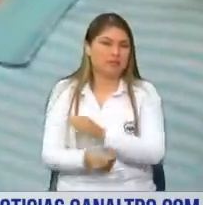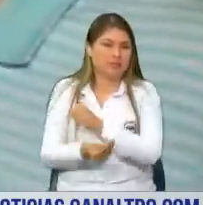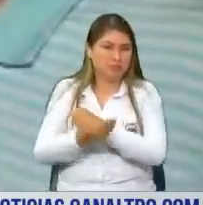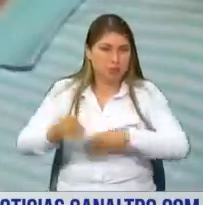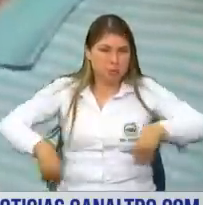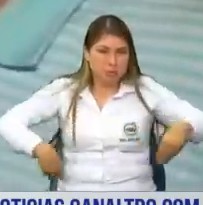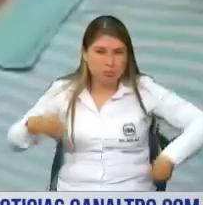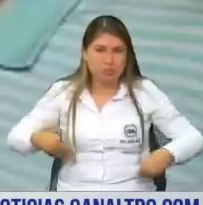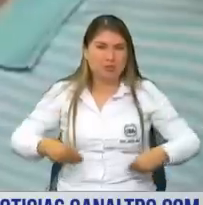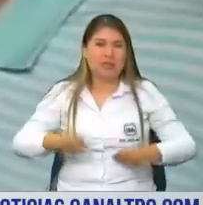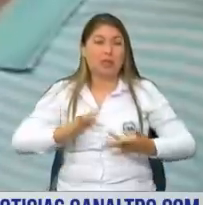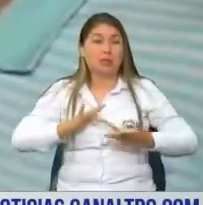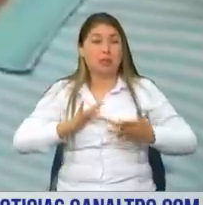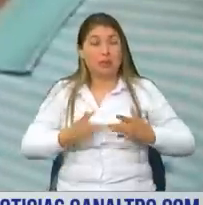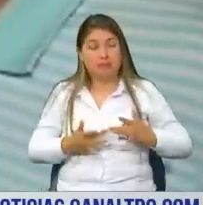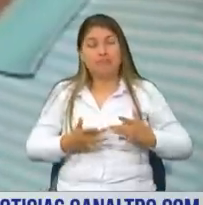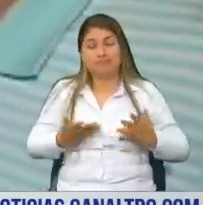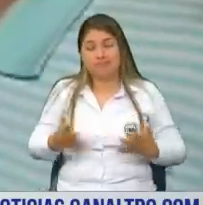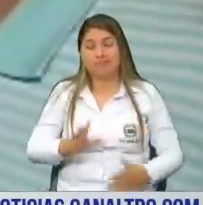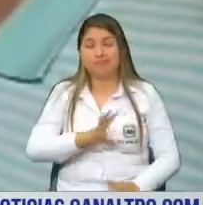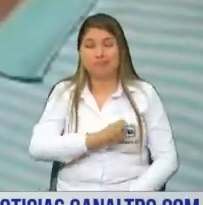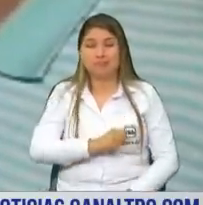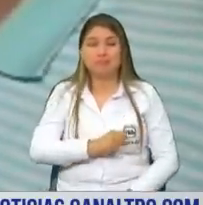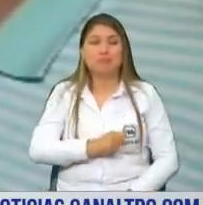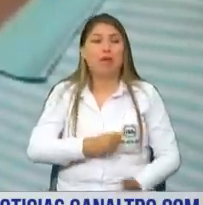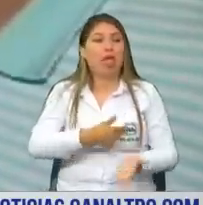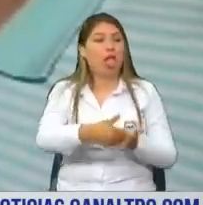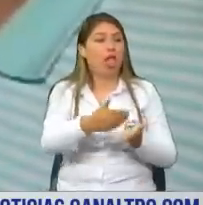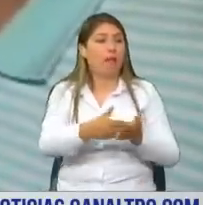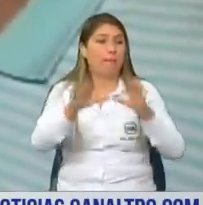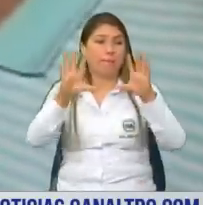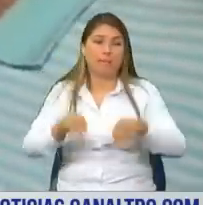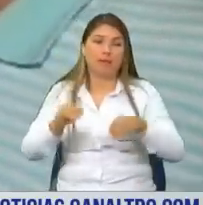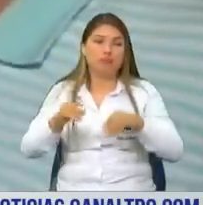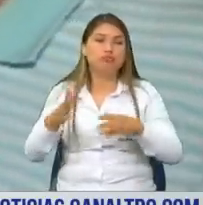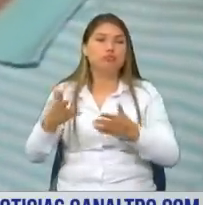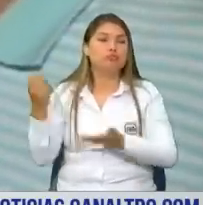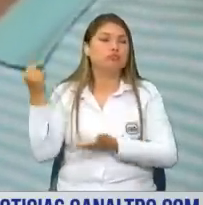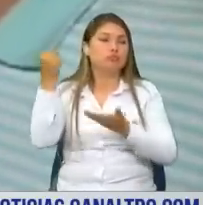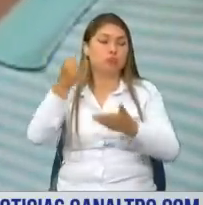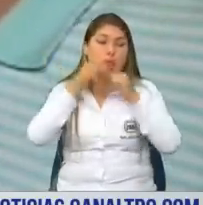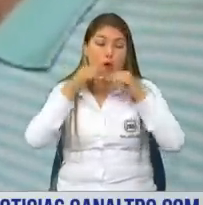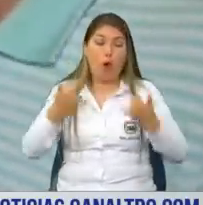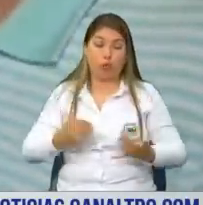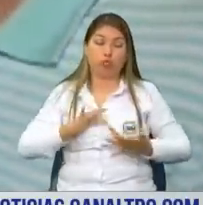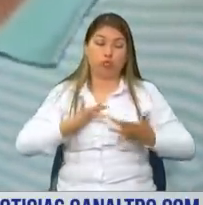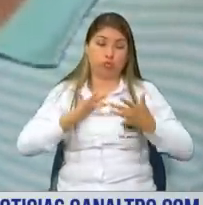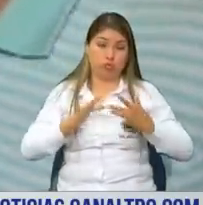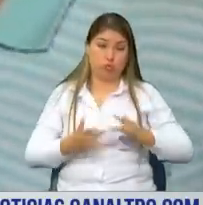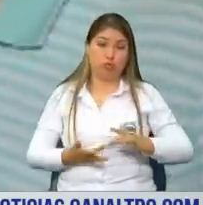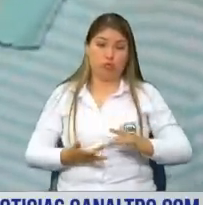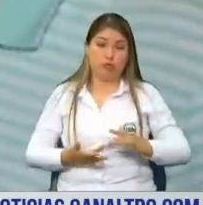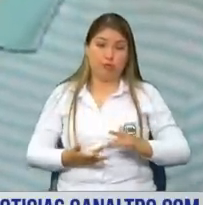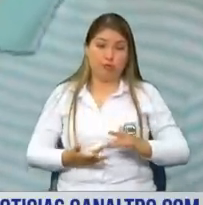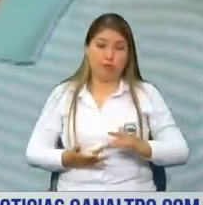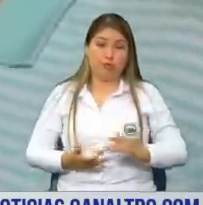el dolor de cómo lamentablemente se malversa van los recursos públicos hoy con dolor tenemos